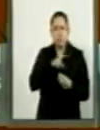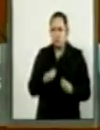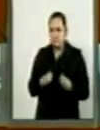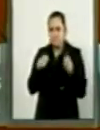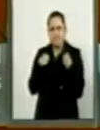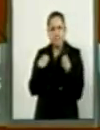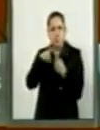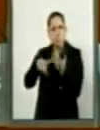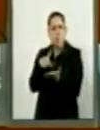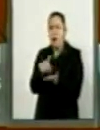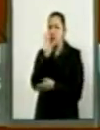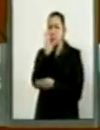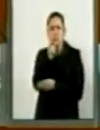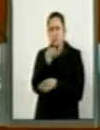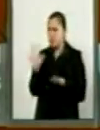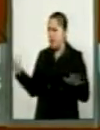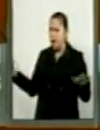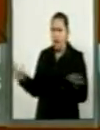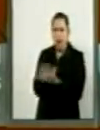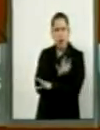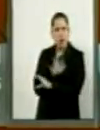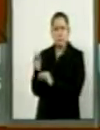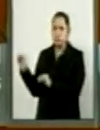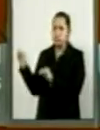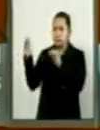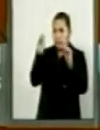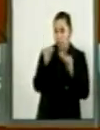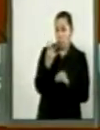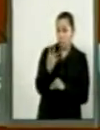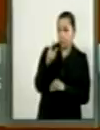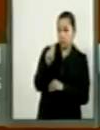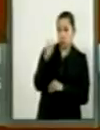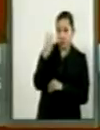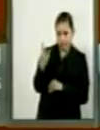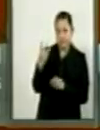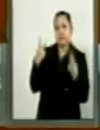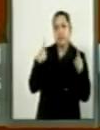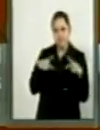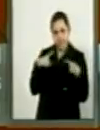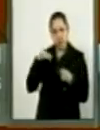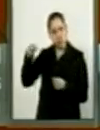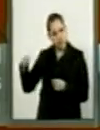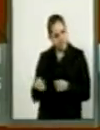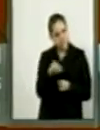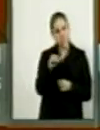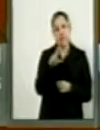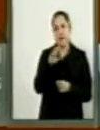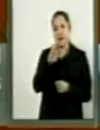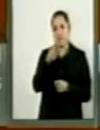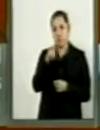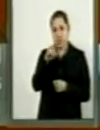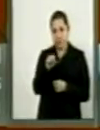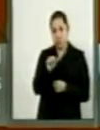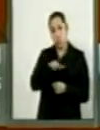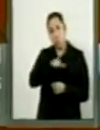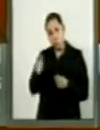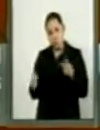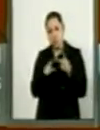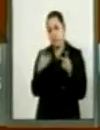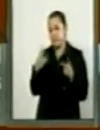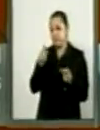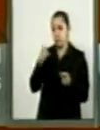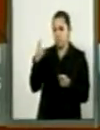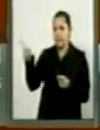todo el mundo, de los cuales 21.3 son refugiadas y 3.2 solicitantes de asilo. Según